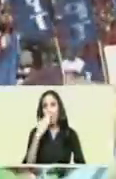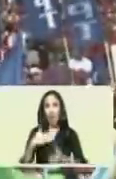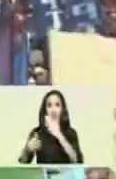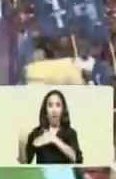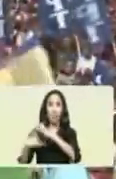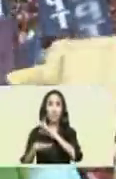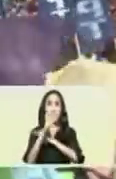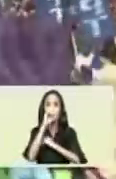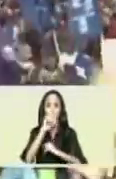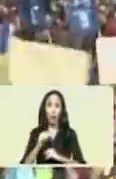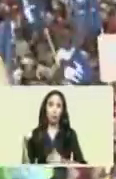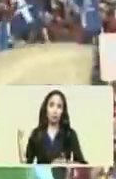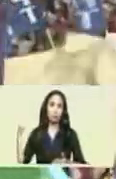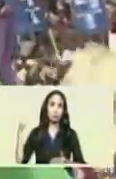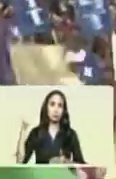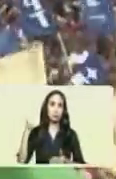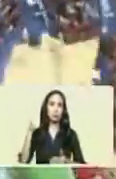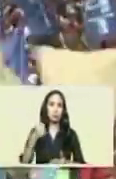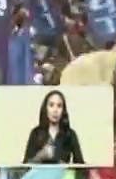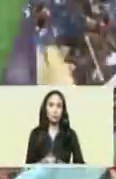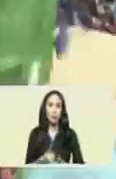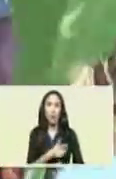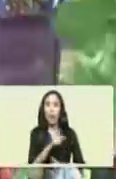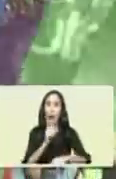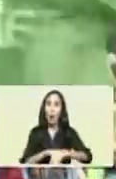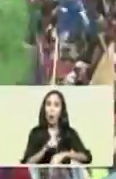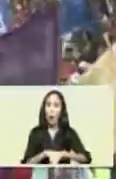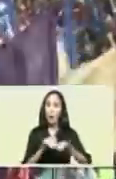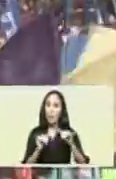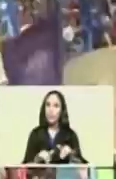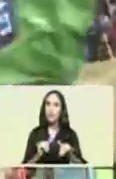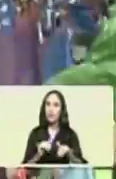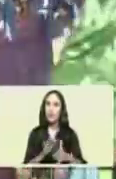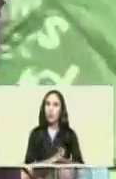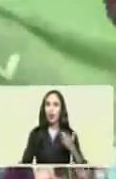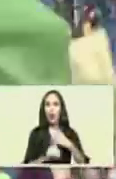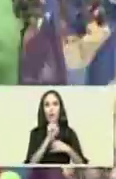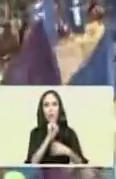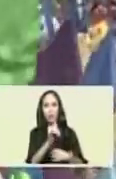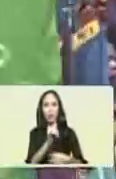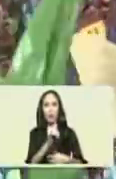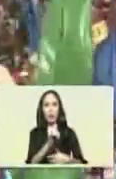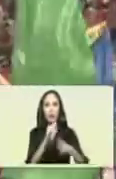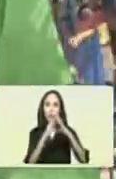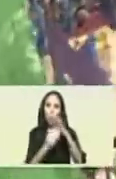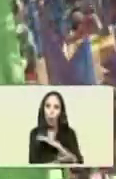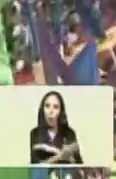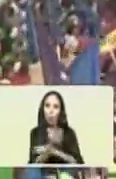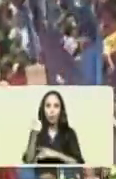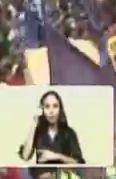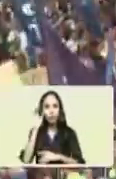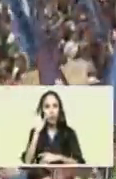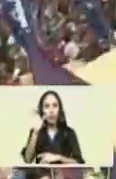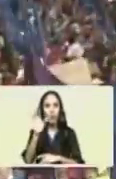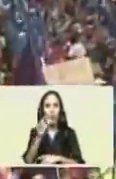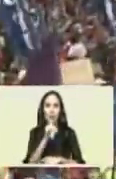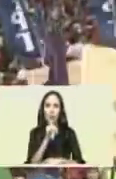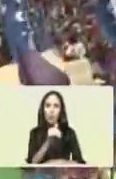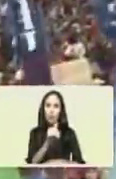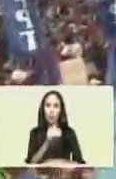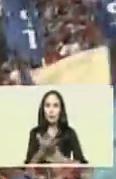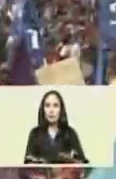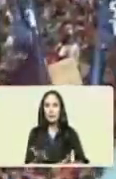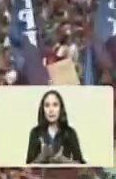años a esta misma hora me tocó dar la noticia más dura que jamás